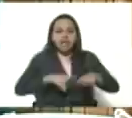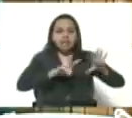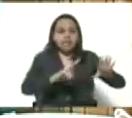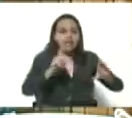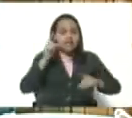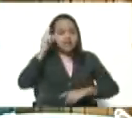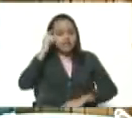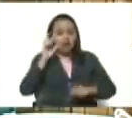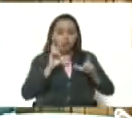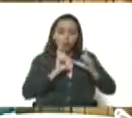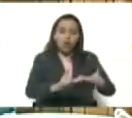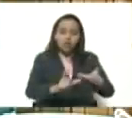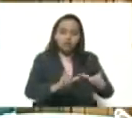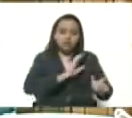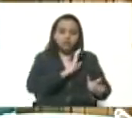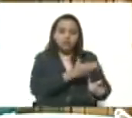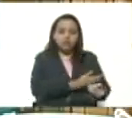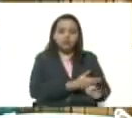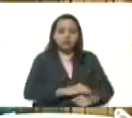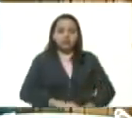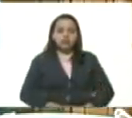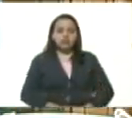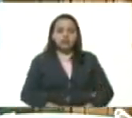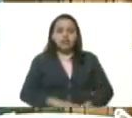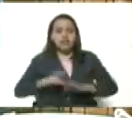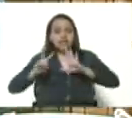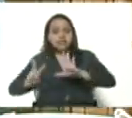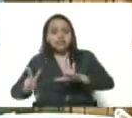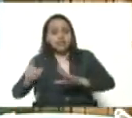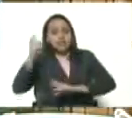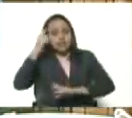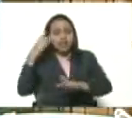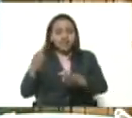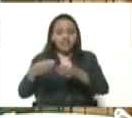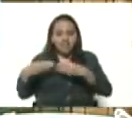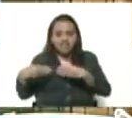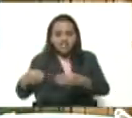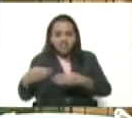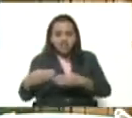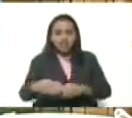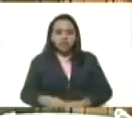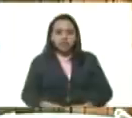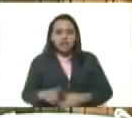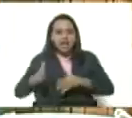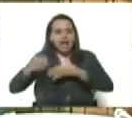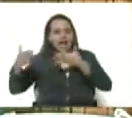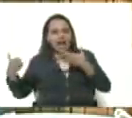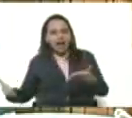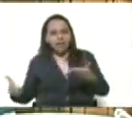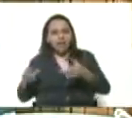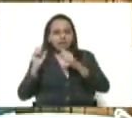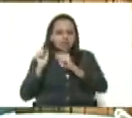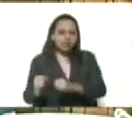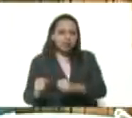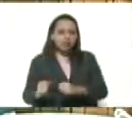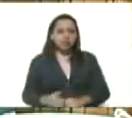de cuarentena radical y 7 días de flexibilización amplia y